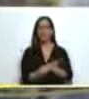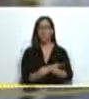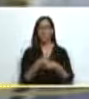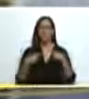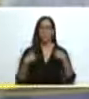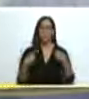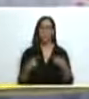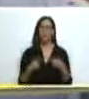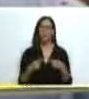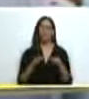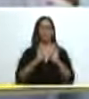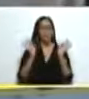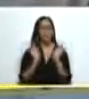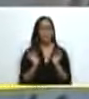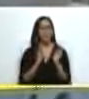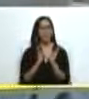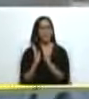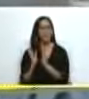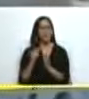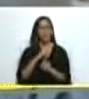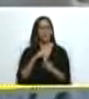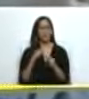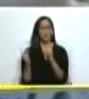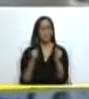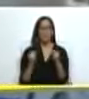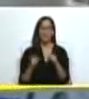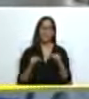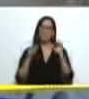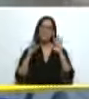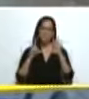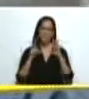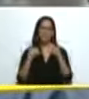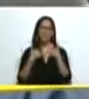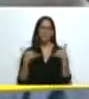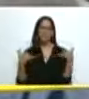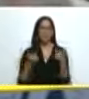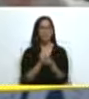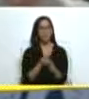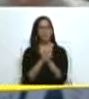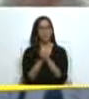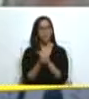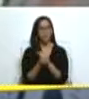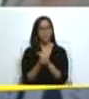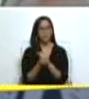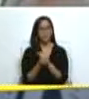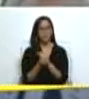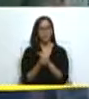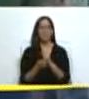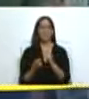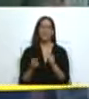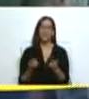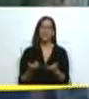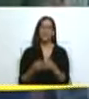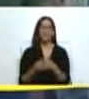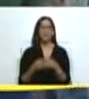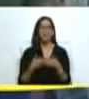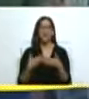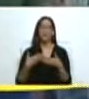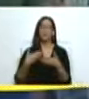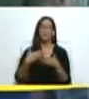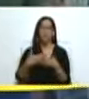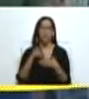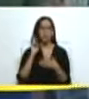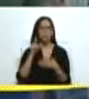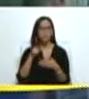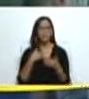formas organizativas, para nosotros debatir esas siete líneas de transformación estratégica que no son más que la continuidad que usted